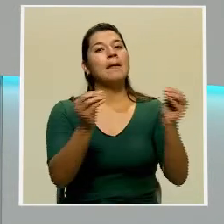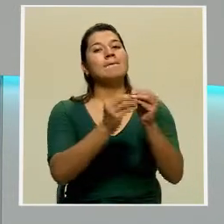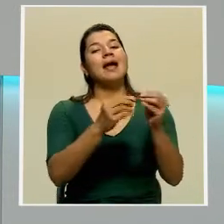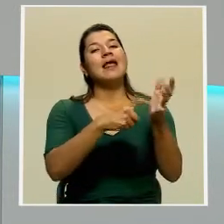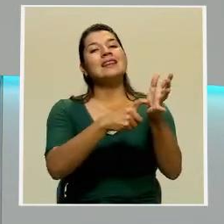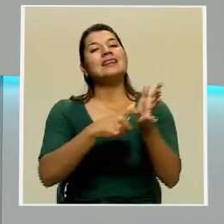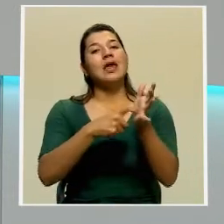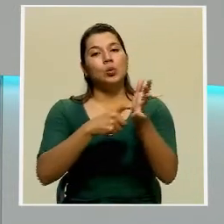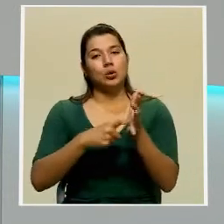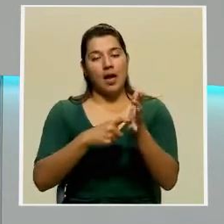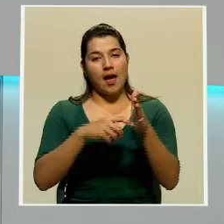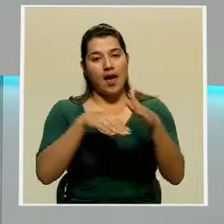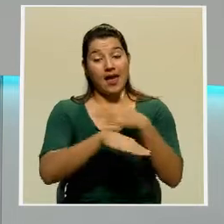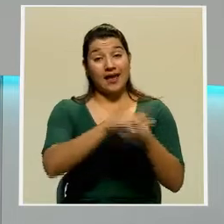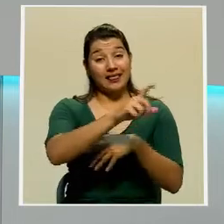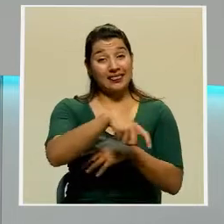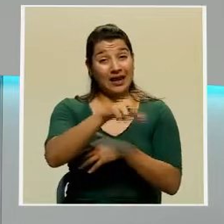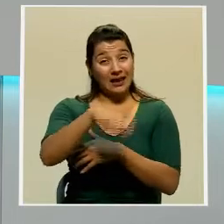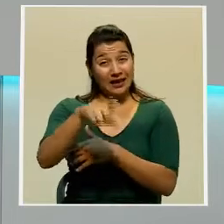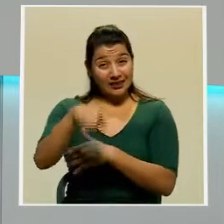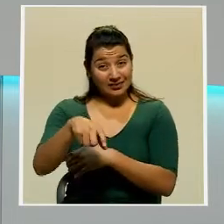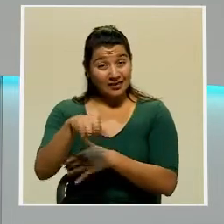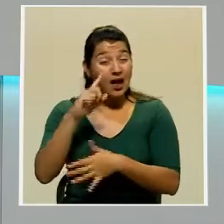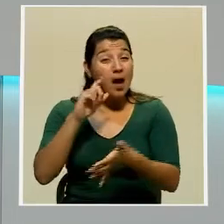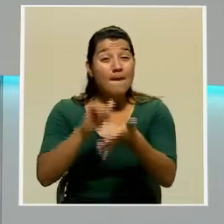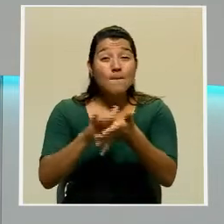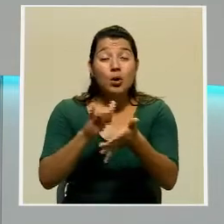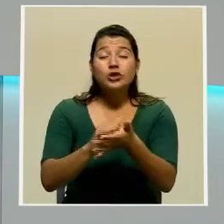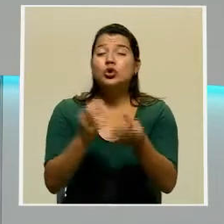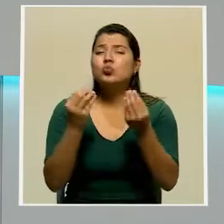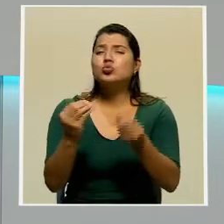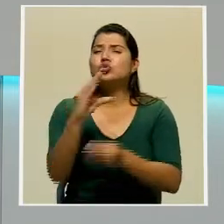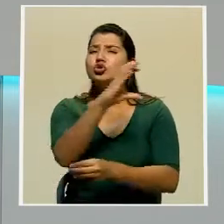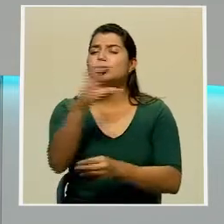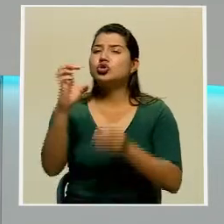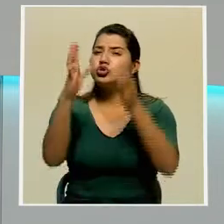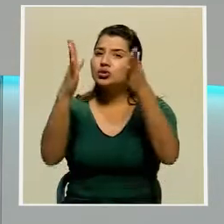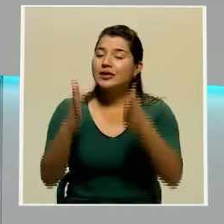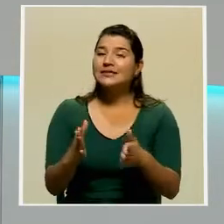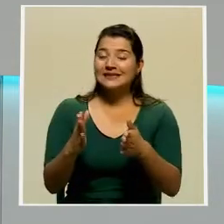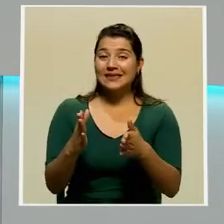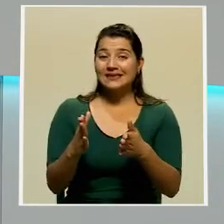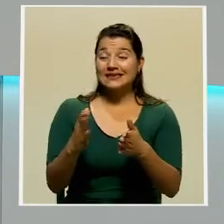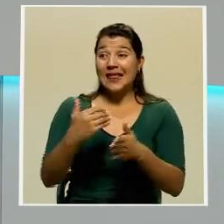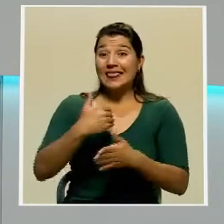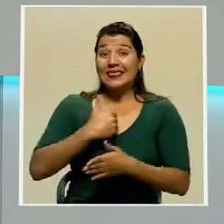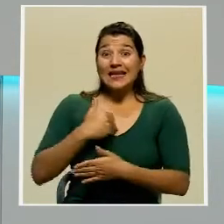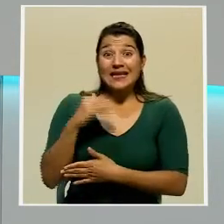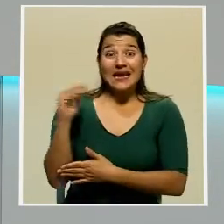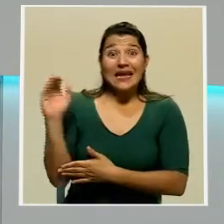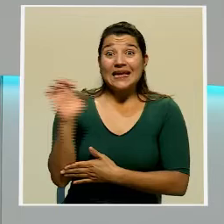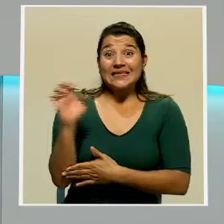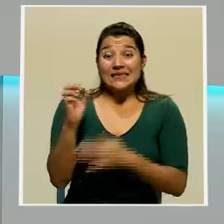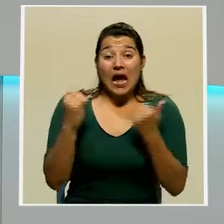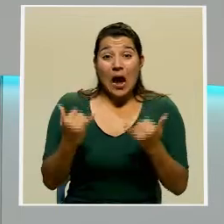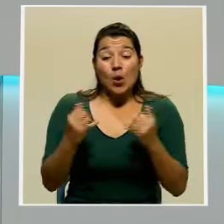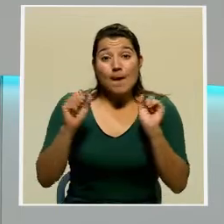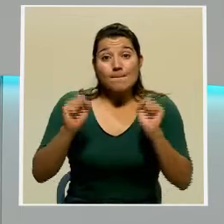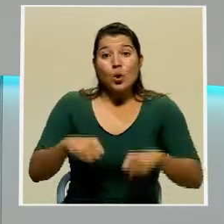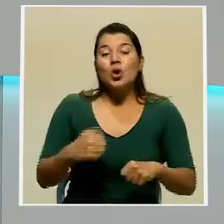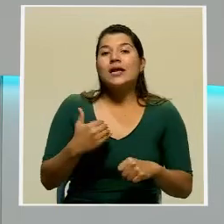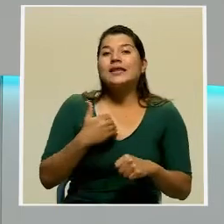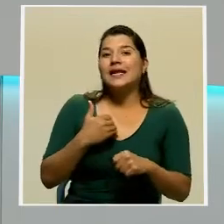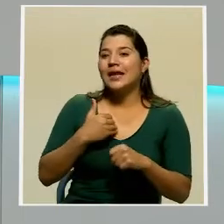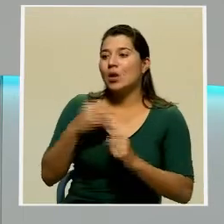crédito. Por esa razón, muchos costarricenses tienen urgente necesidad de obtener un arreglo